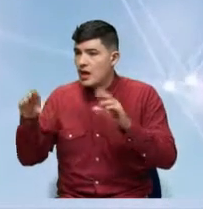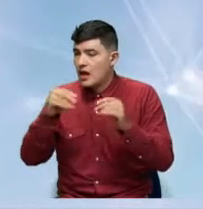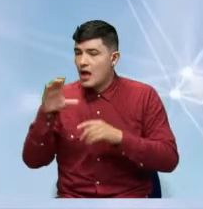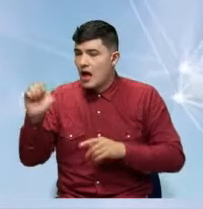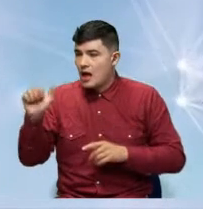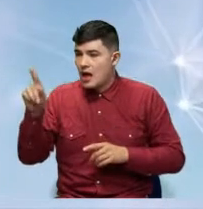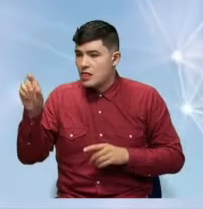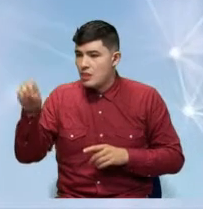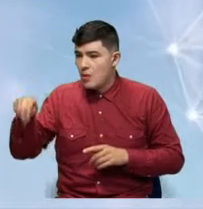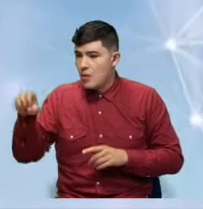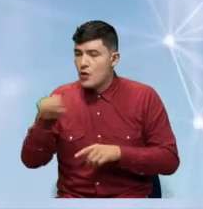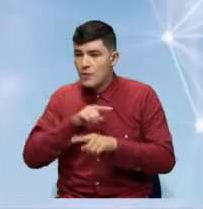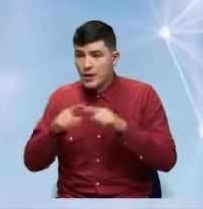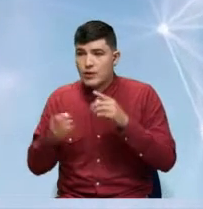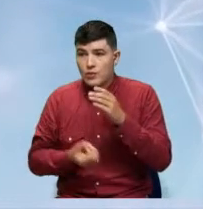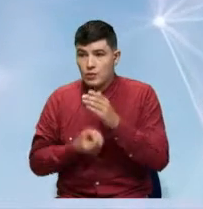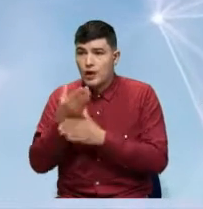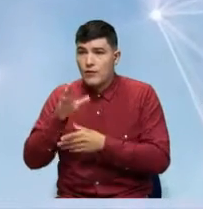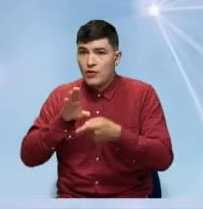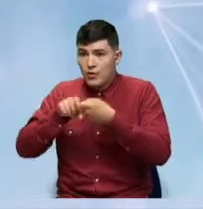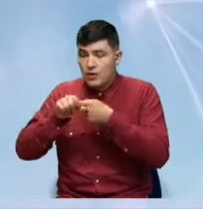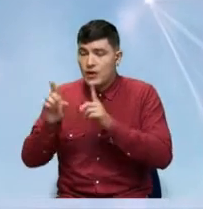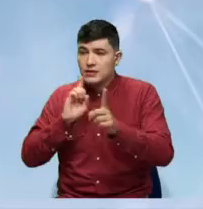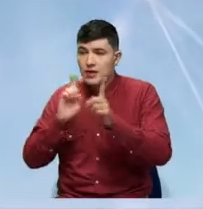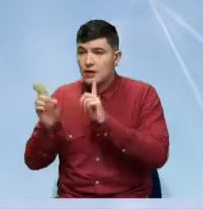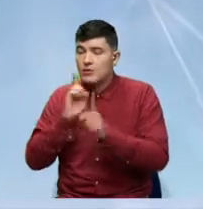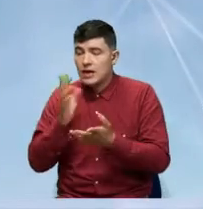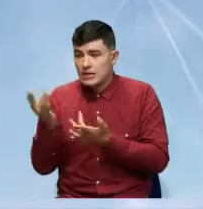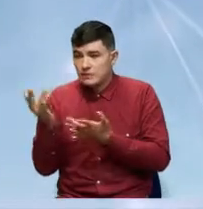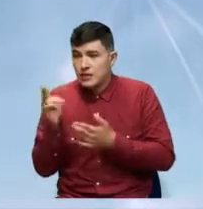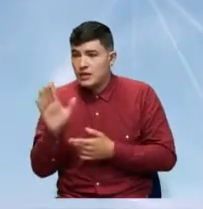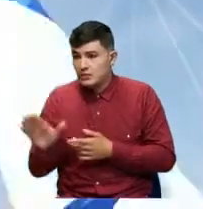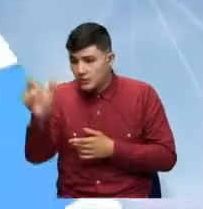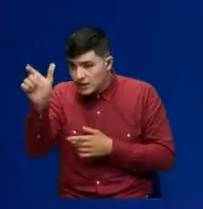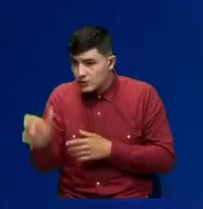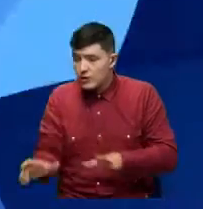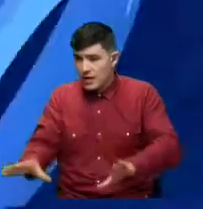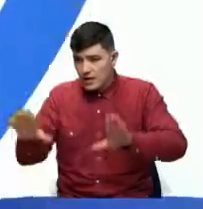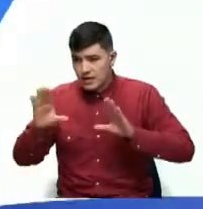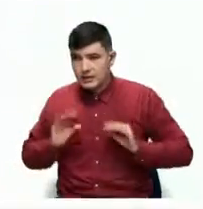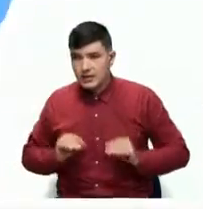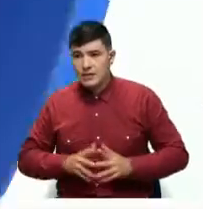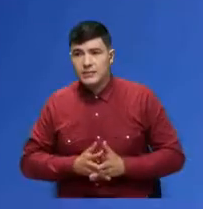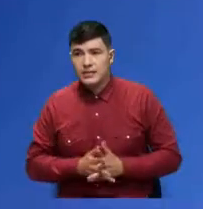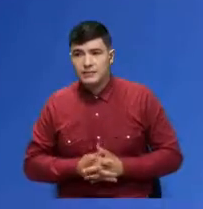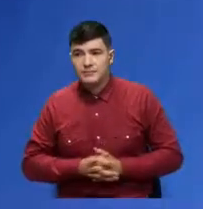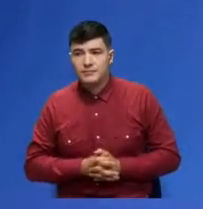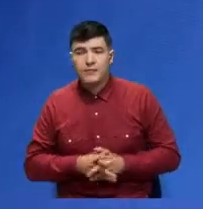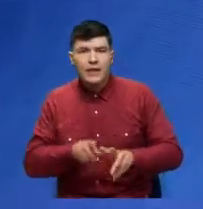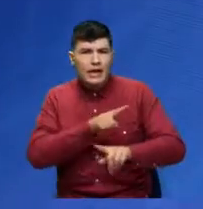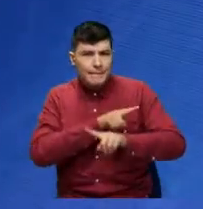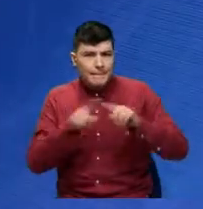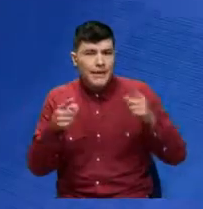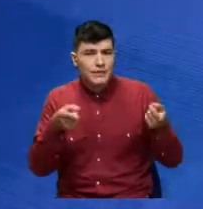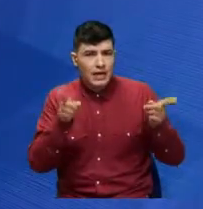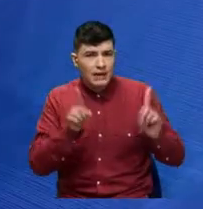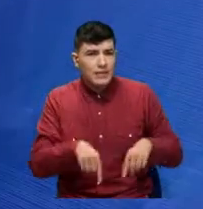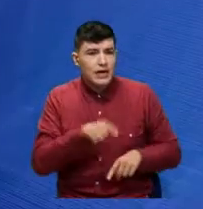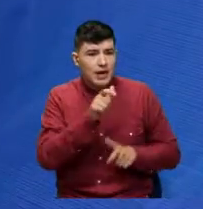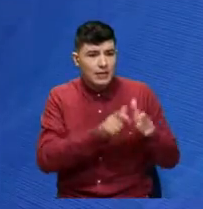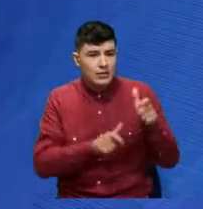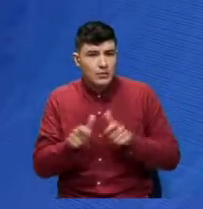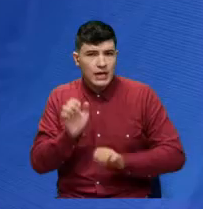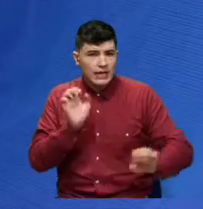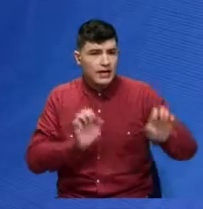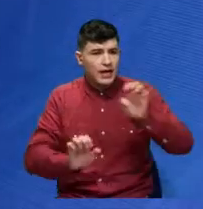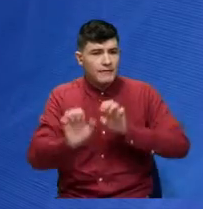Caldono. Hay una nueva convocatoria para adelantar este diálogo que esperamos que el mandatario acepte. Sin embargo, también hay quienes defienden la